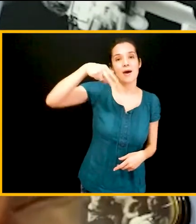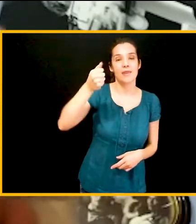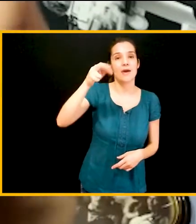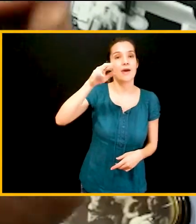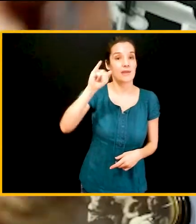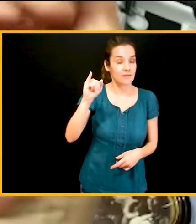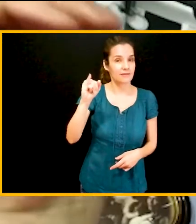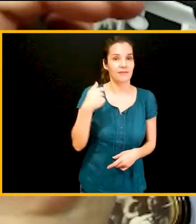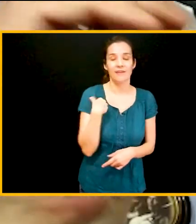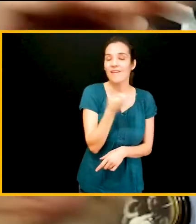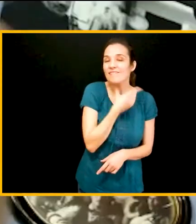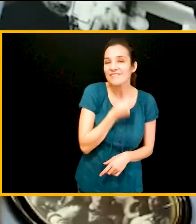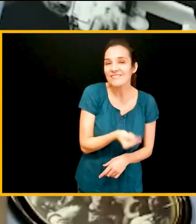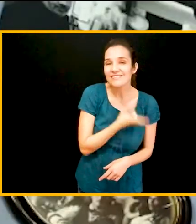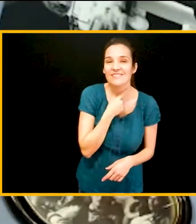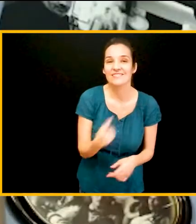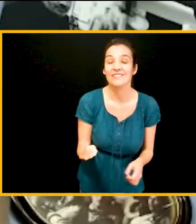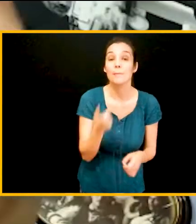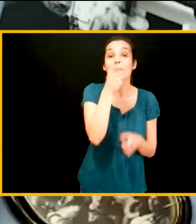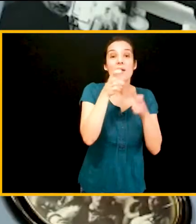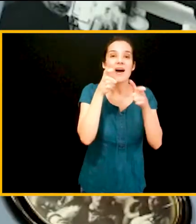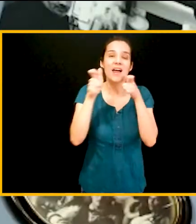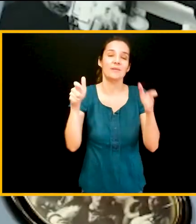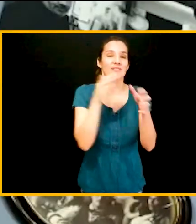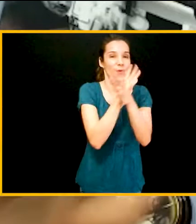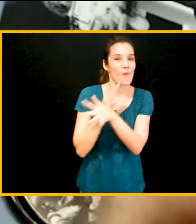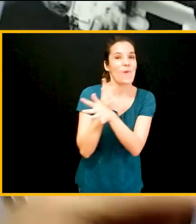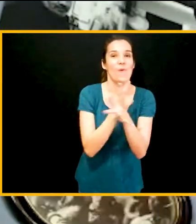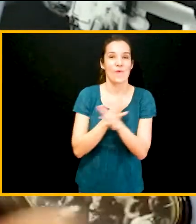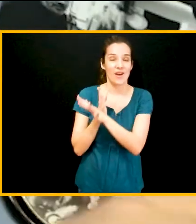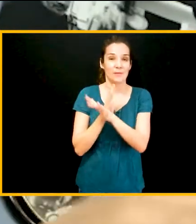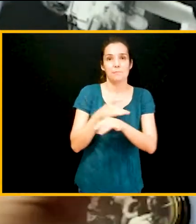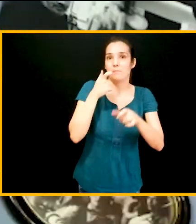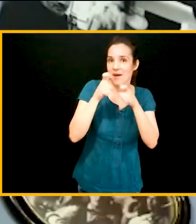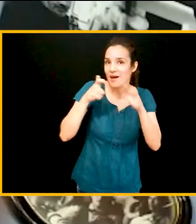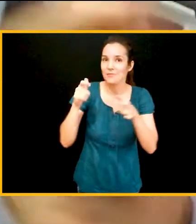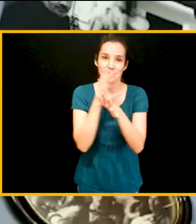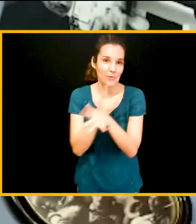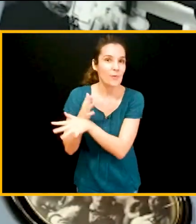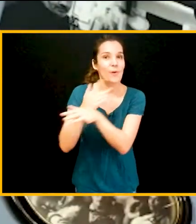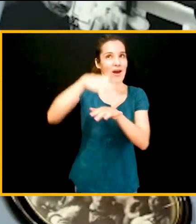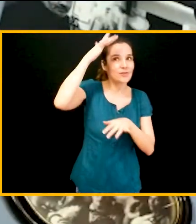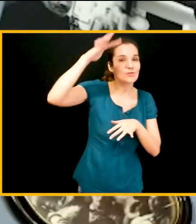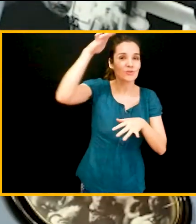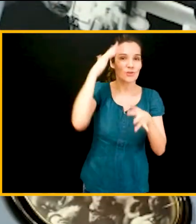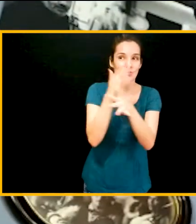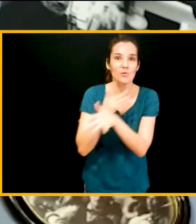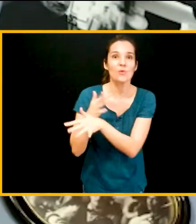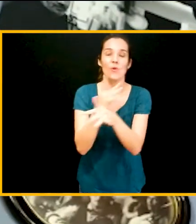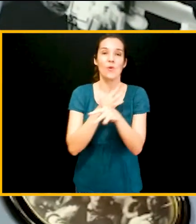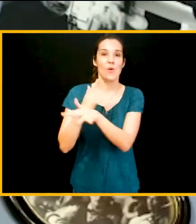y me gusta mucho jugar con las palabras. Bueno, con las palabras, con las emociones, con los